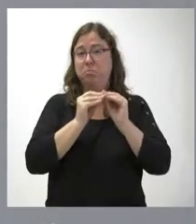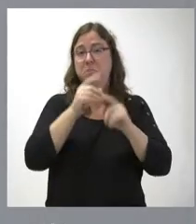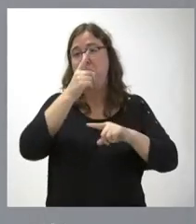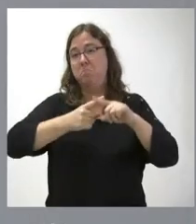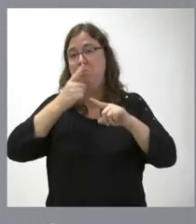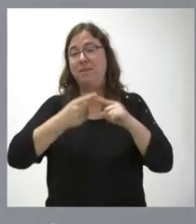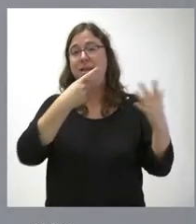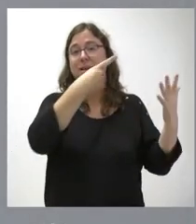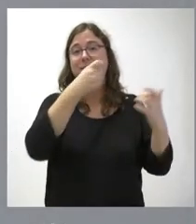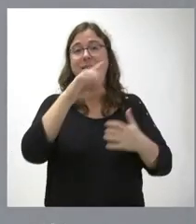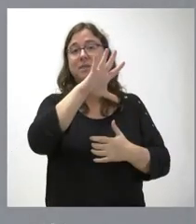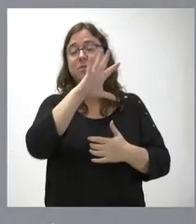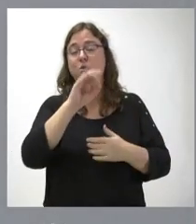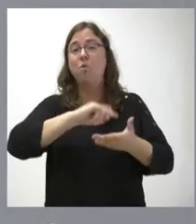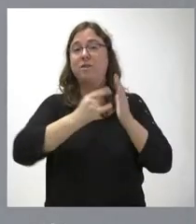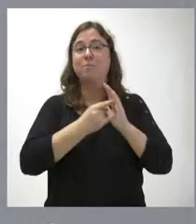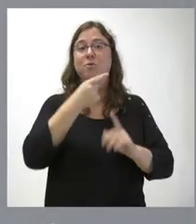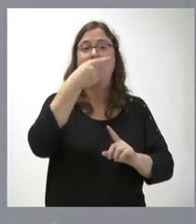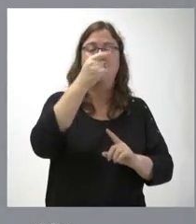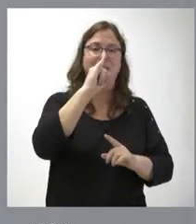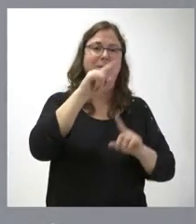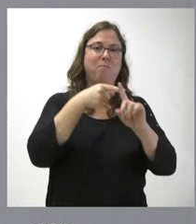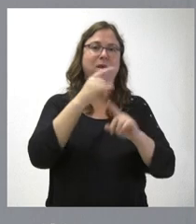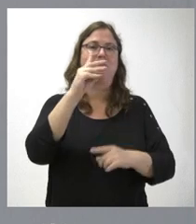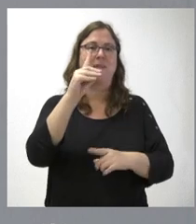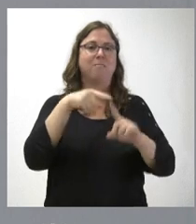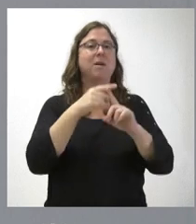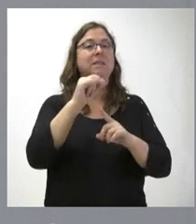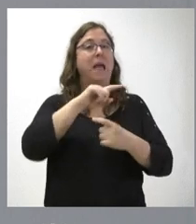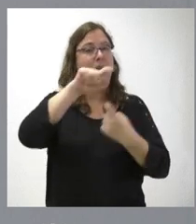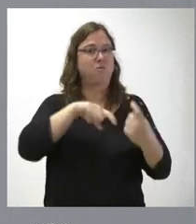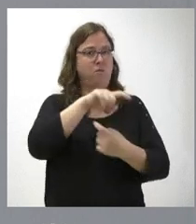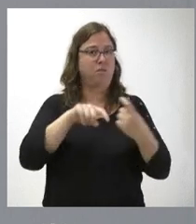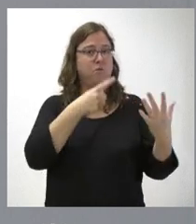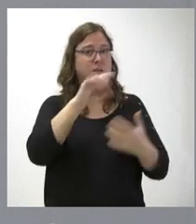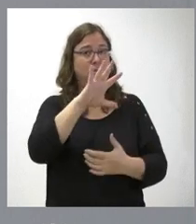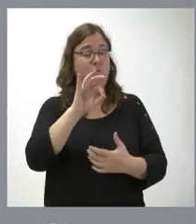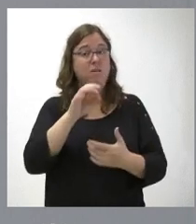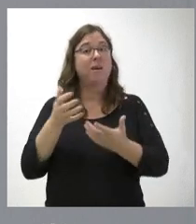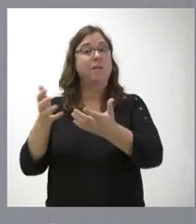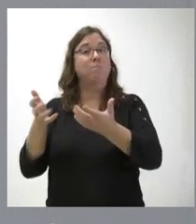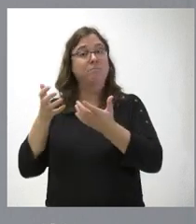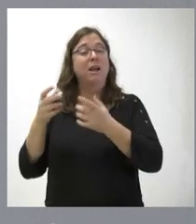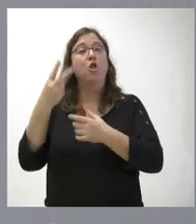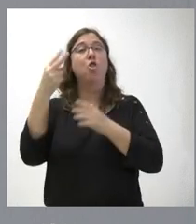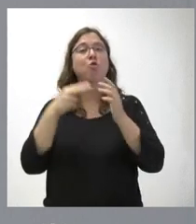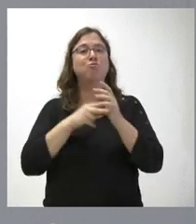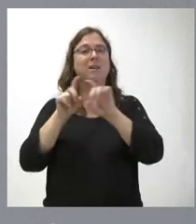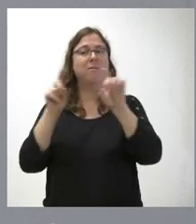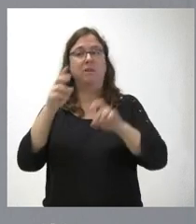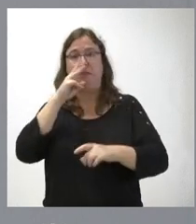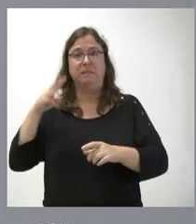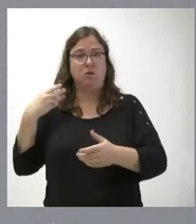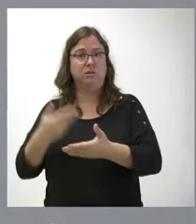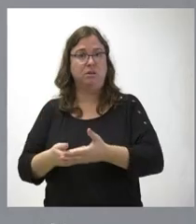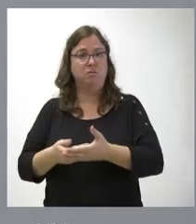proyectos de i+ d+ I cada año del cual se han beneficiado 2000 empresas en los últimos 3 años